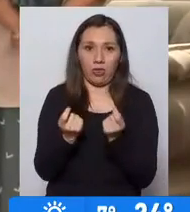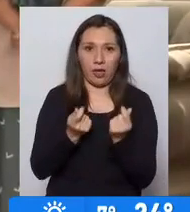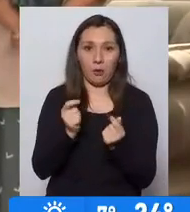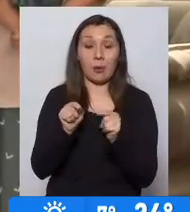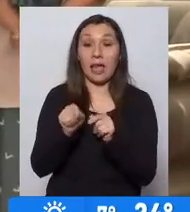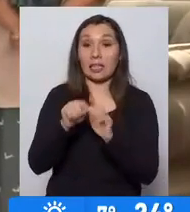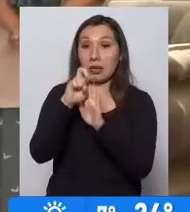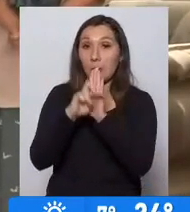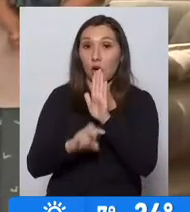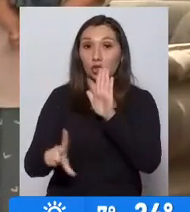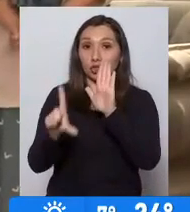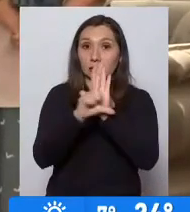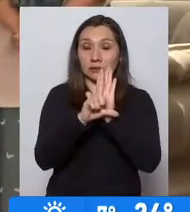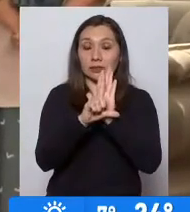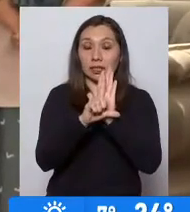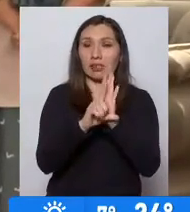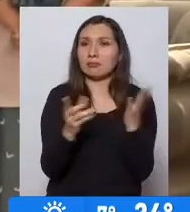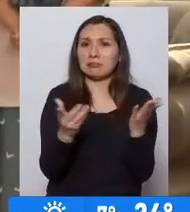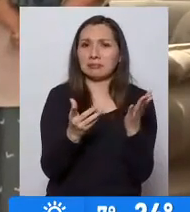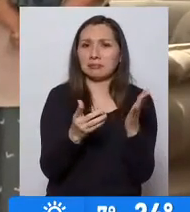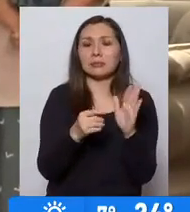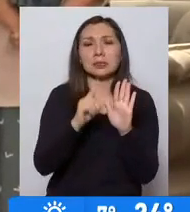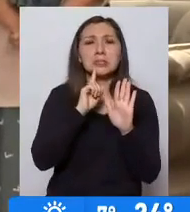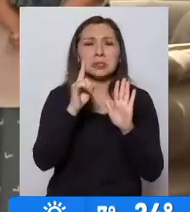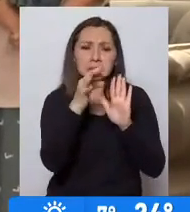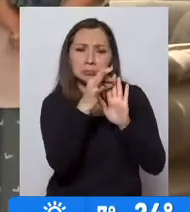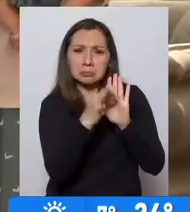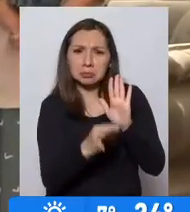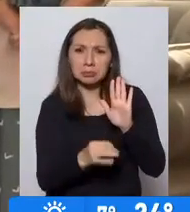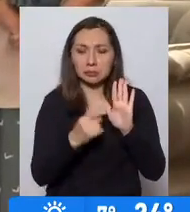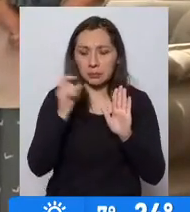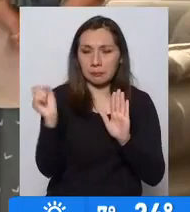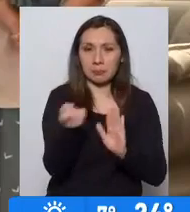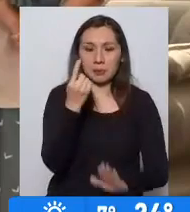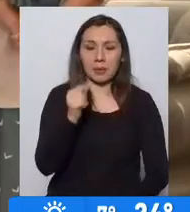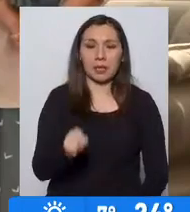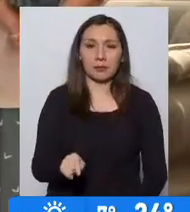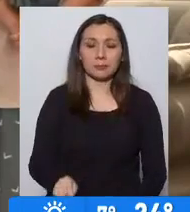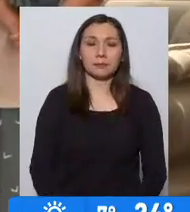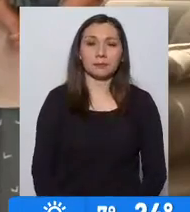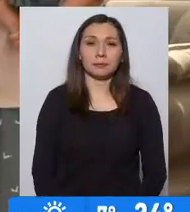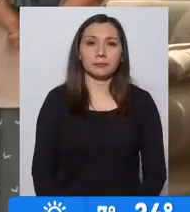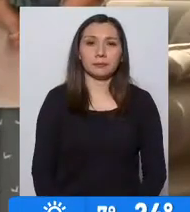Este proyecto de ley tiene las siguientes características. Primero,